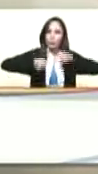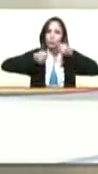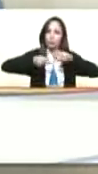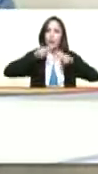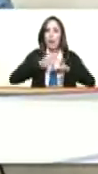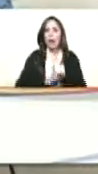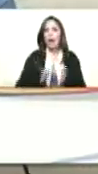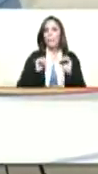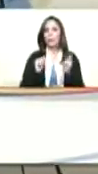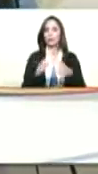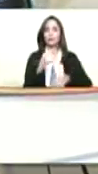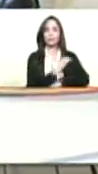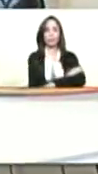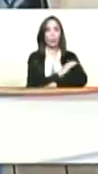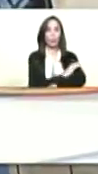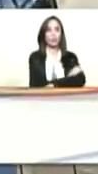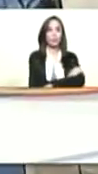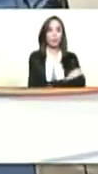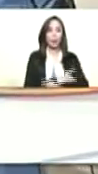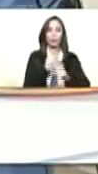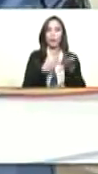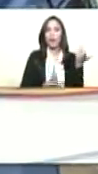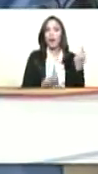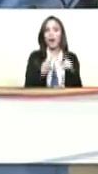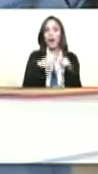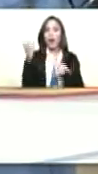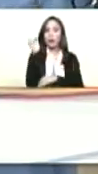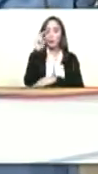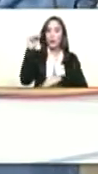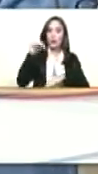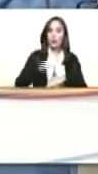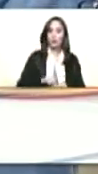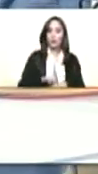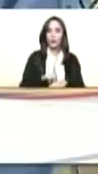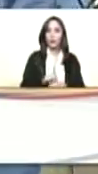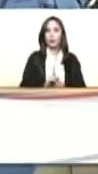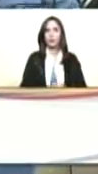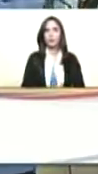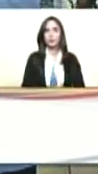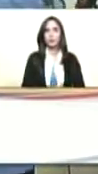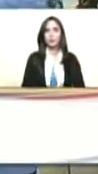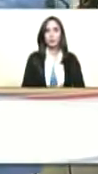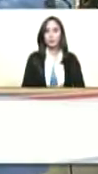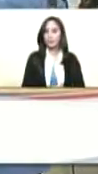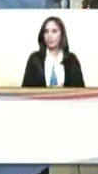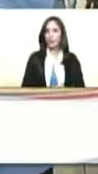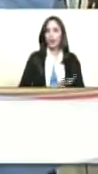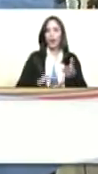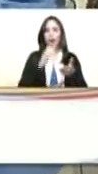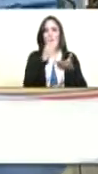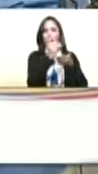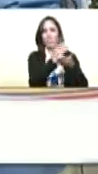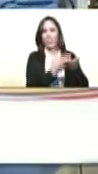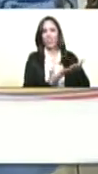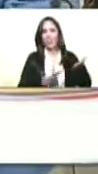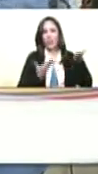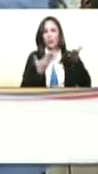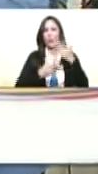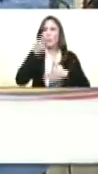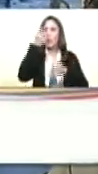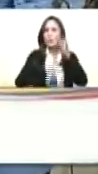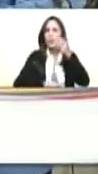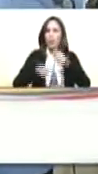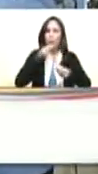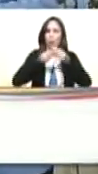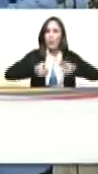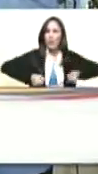derecha y se fue para la Asamblea Nacional, la de Caburguesa, que estaba recién instalada, a sacar un decreto para prohibir los CLAP. Pero